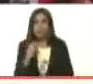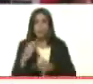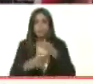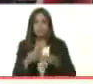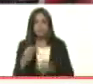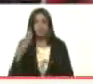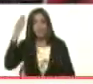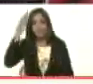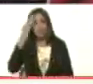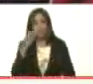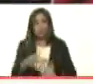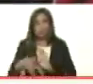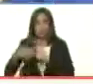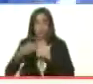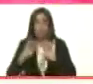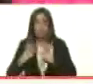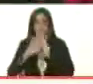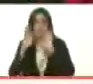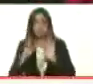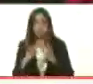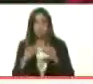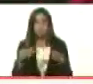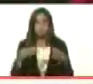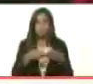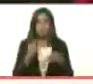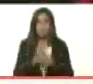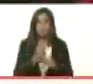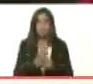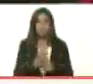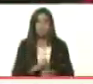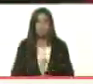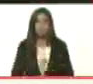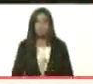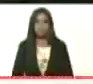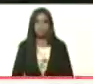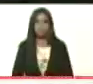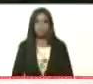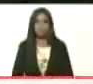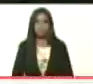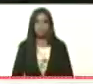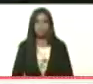conciencia colectiva de nuestra clase trabajadora.